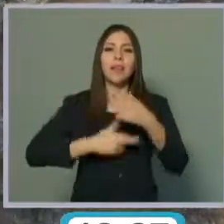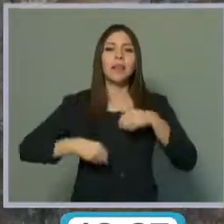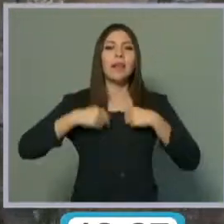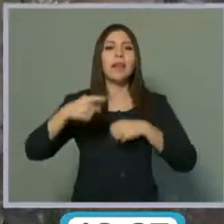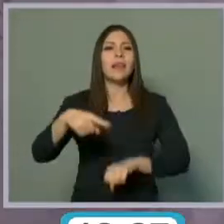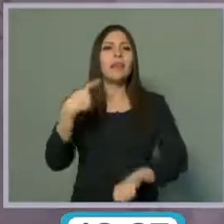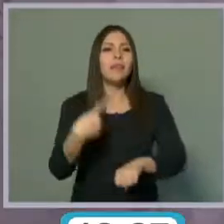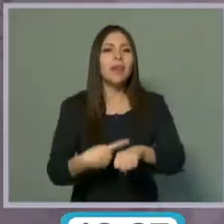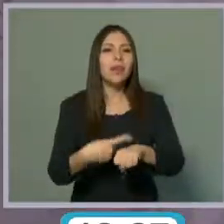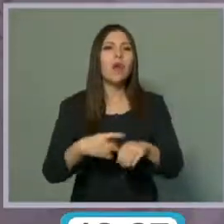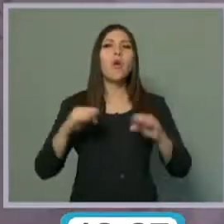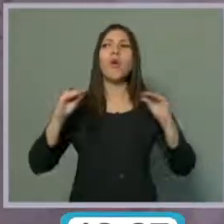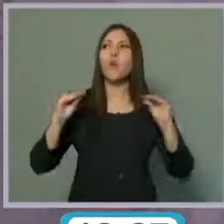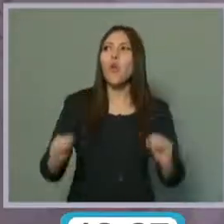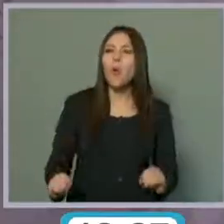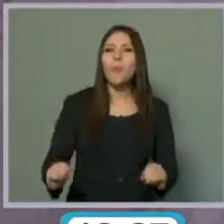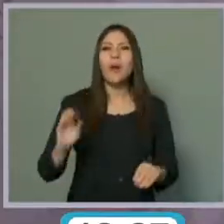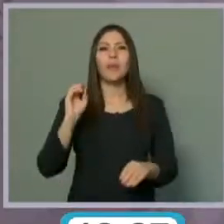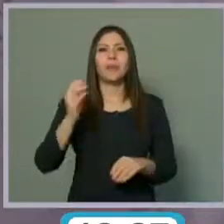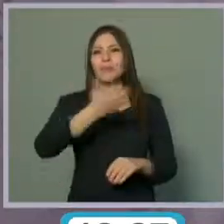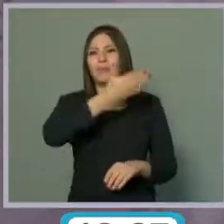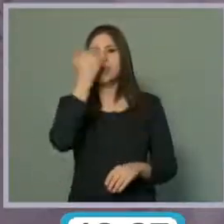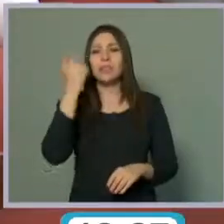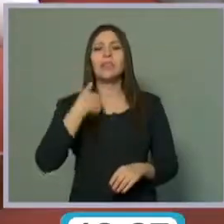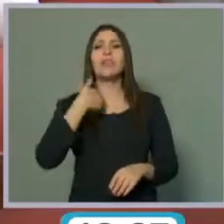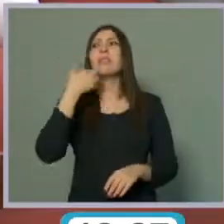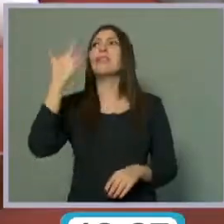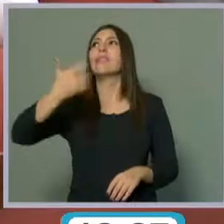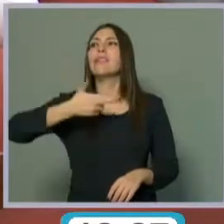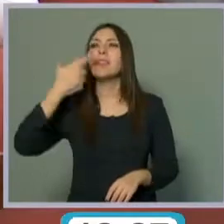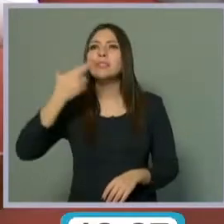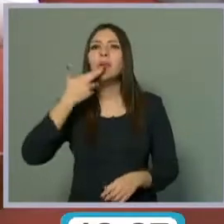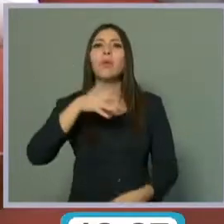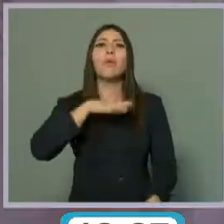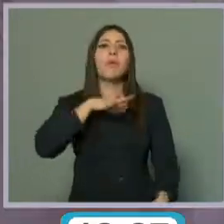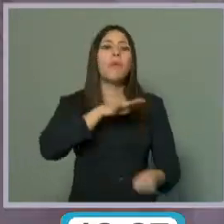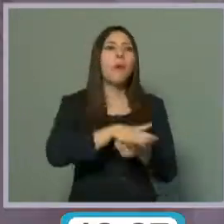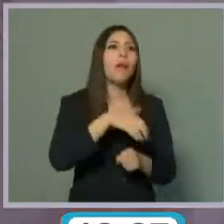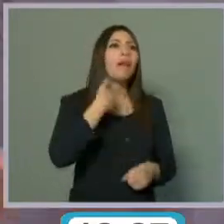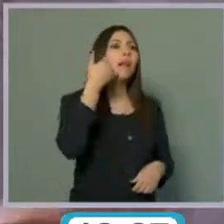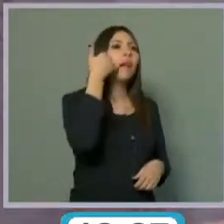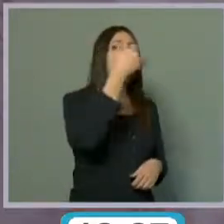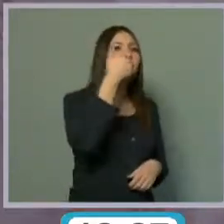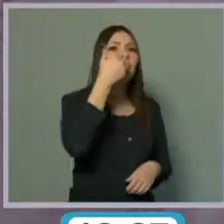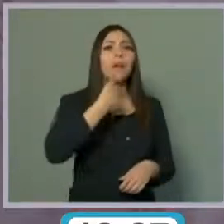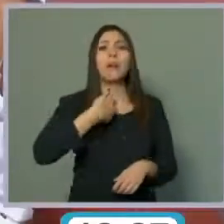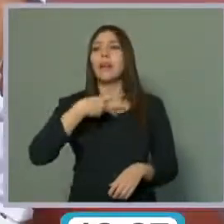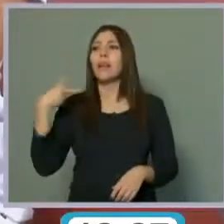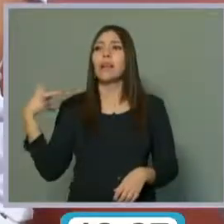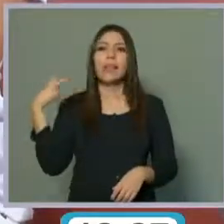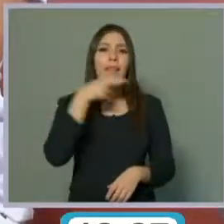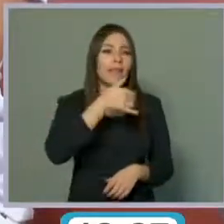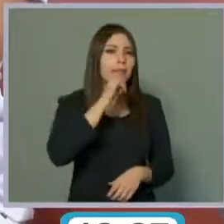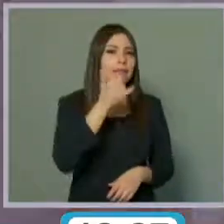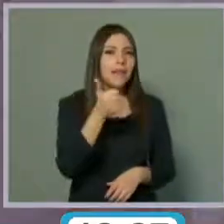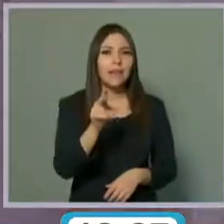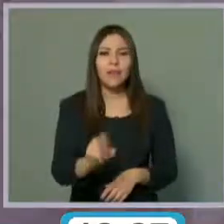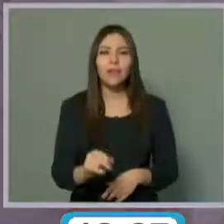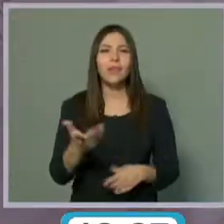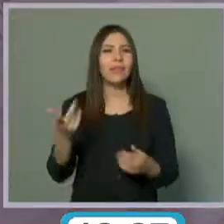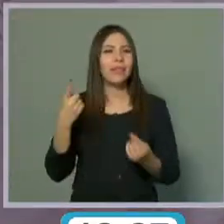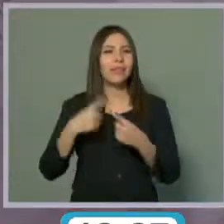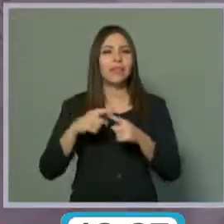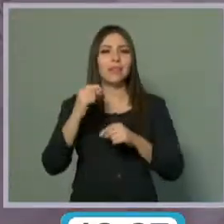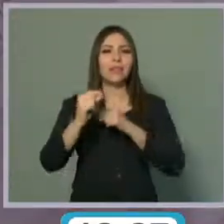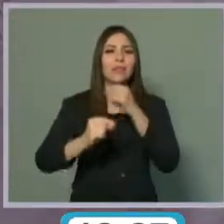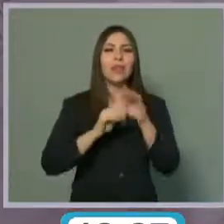que ya está en coma, y entonces, ¿qué puedo hacer? Rezarle a que es santo, ya mueras, me voy exacto, voy a dejar de tomar. Y entonces empieza este